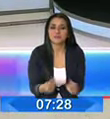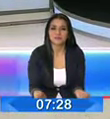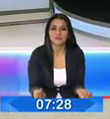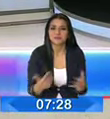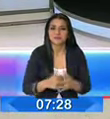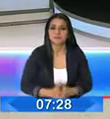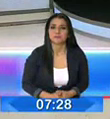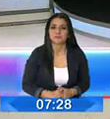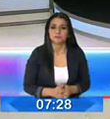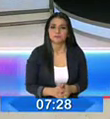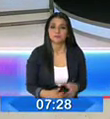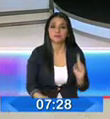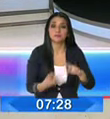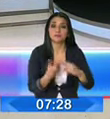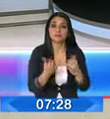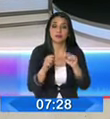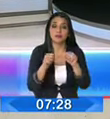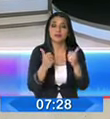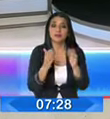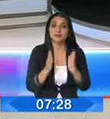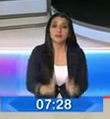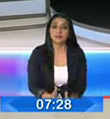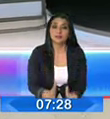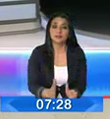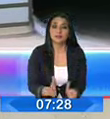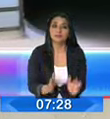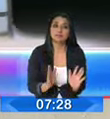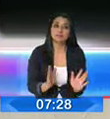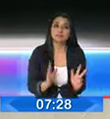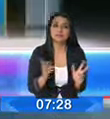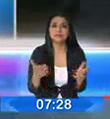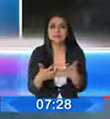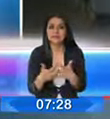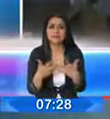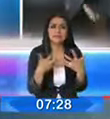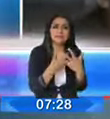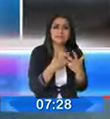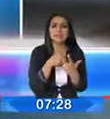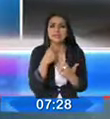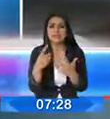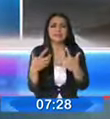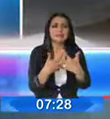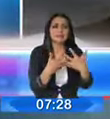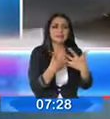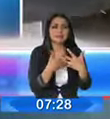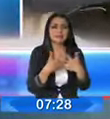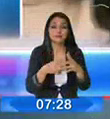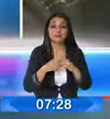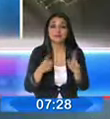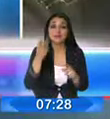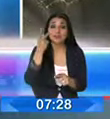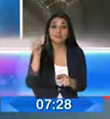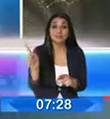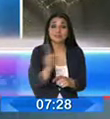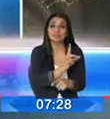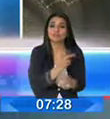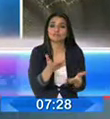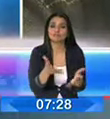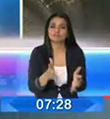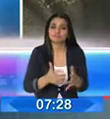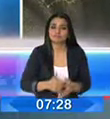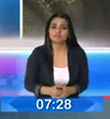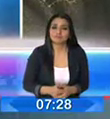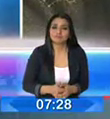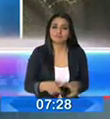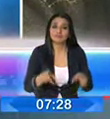oficialismo. Hasta ahora, los legisladores han podido mantener un discurso de unidad porque no se han visto abocados a tomar una decisión sobre